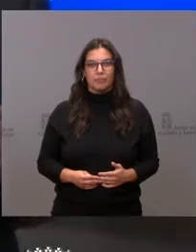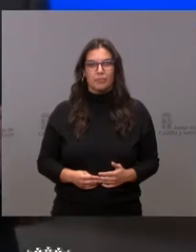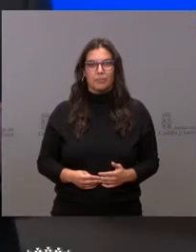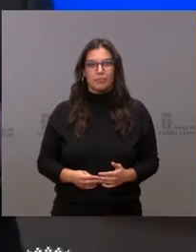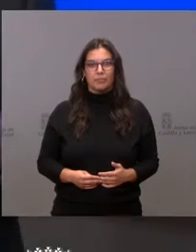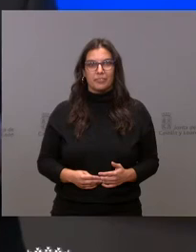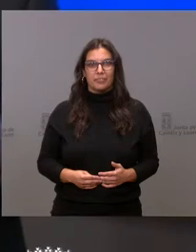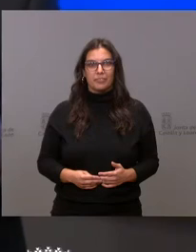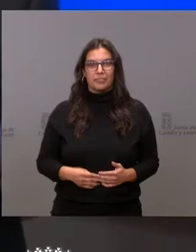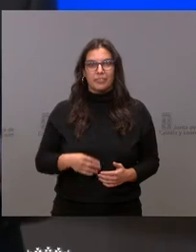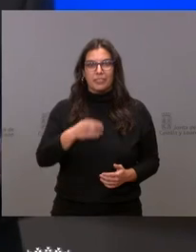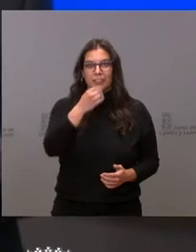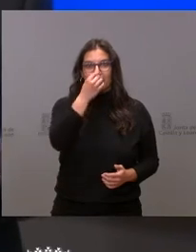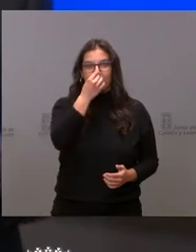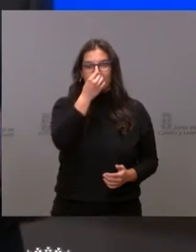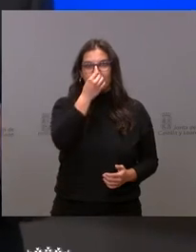Gracias.